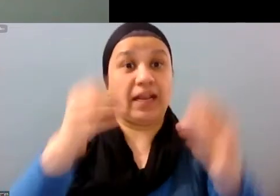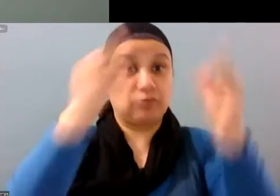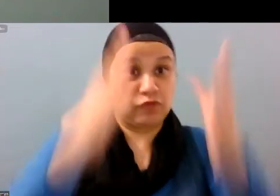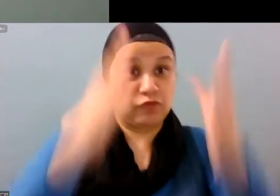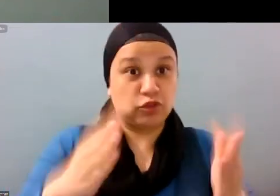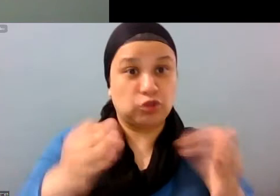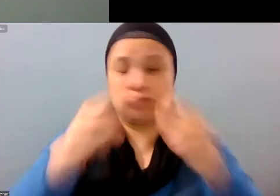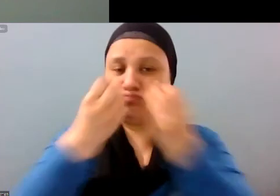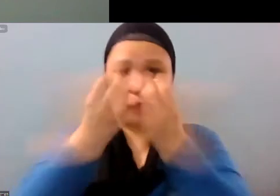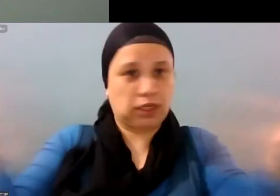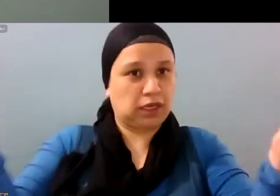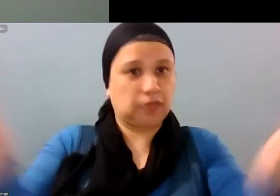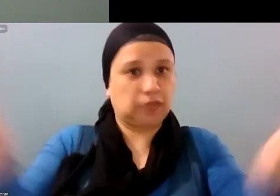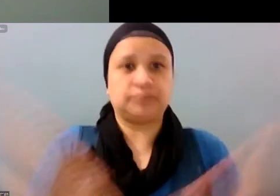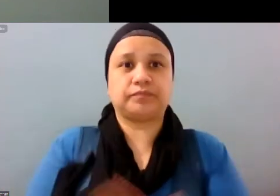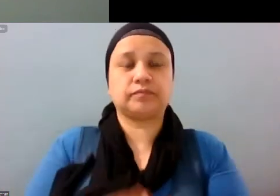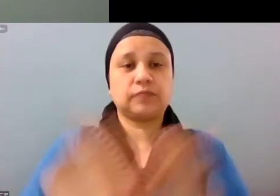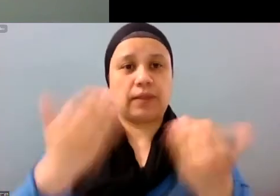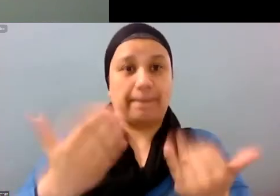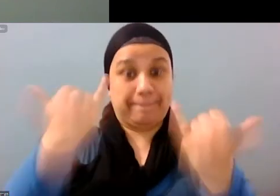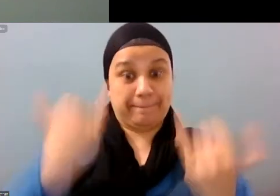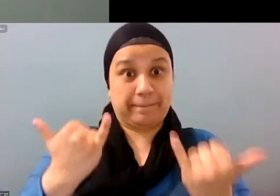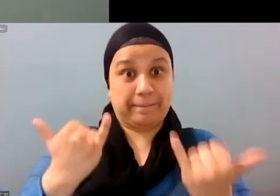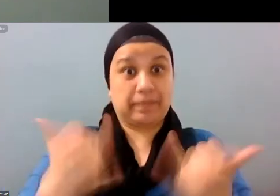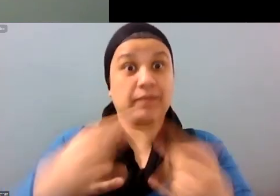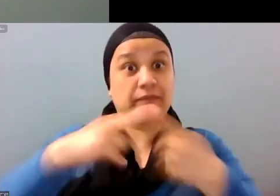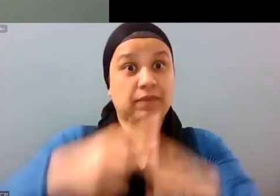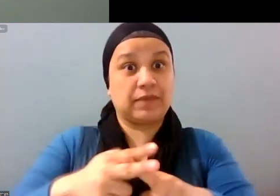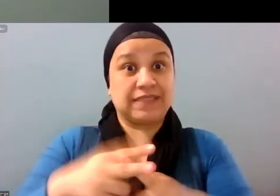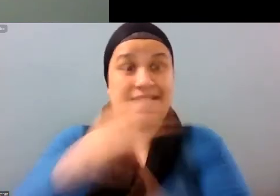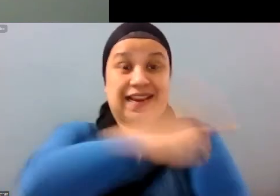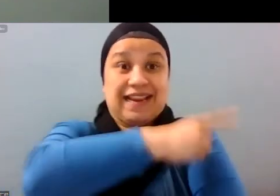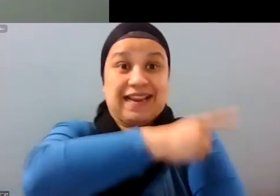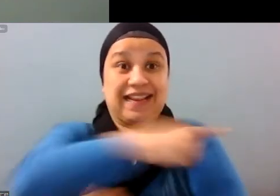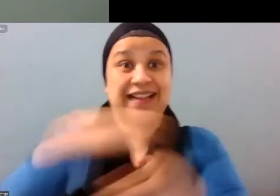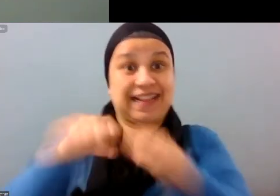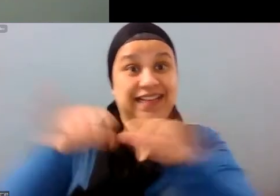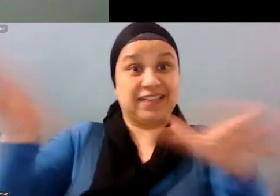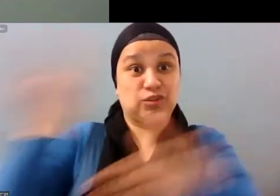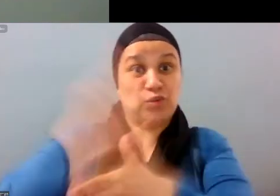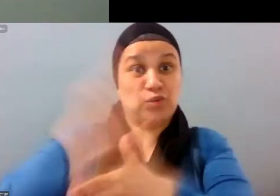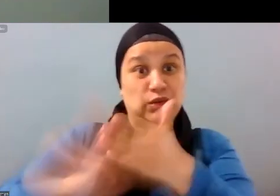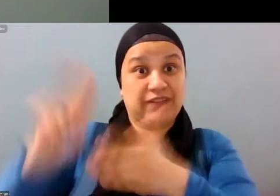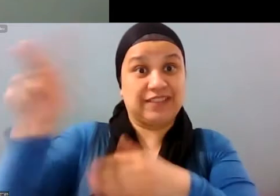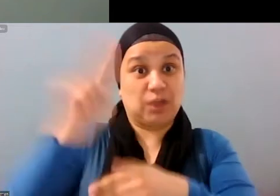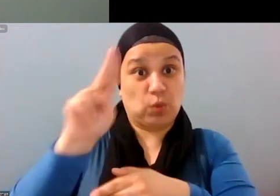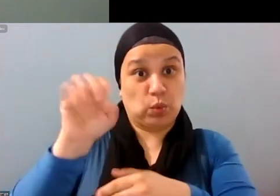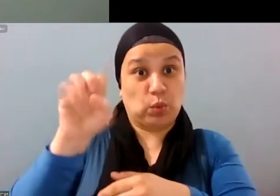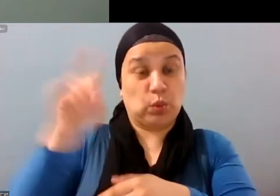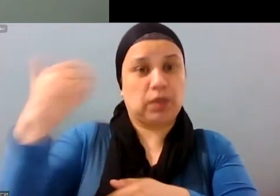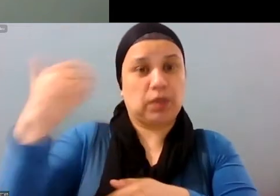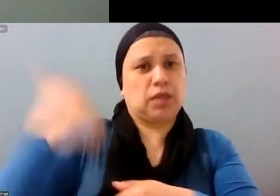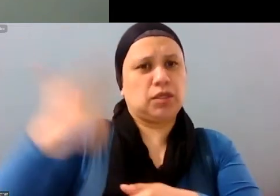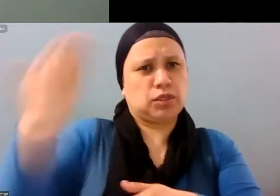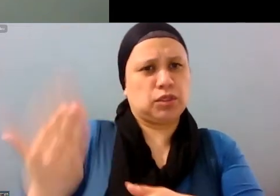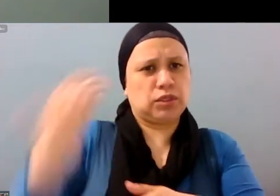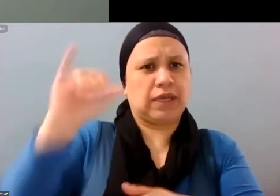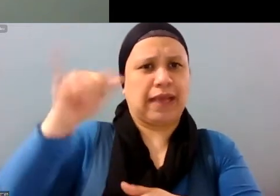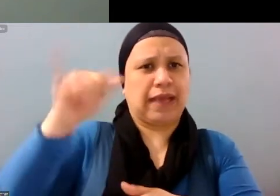Por lo anterior y para comenzar, el director de Extensión Universitaria de la UNED, el señor Javier Ureca Picado,